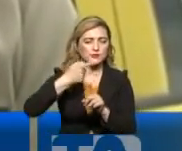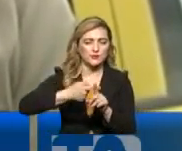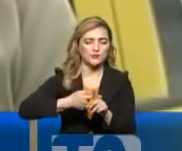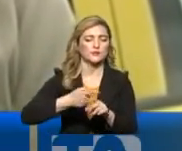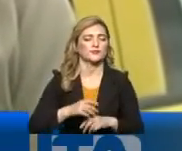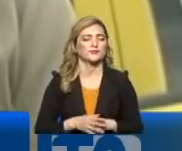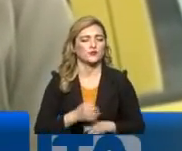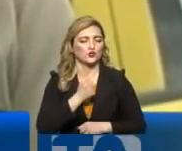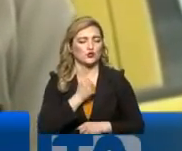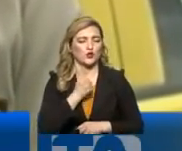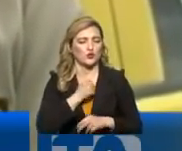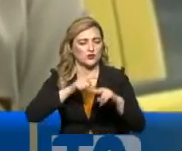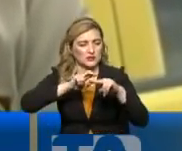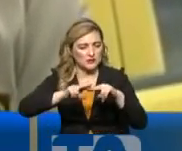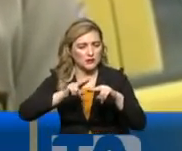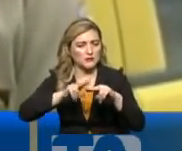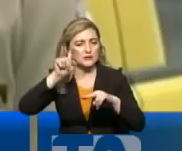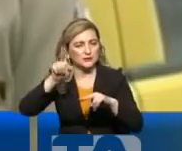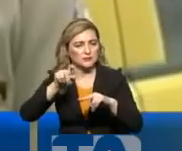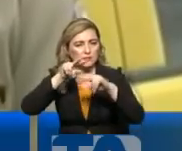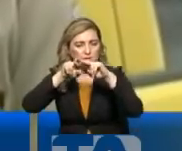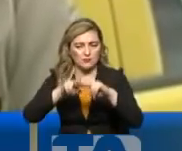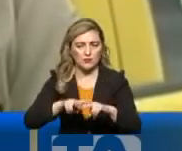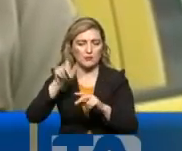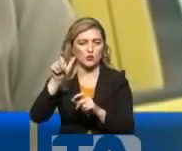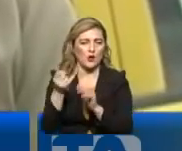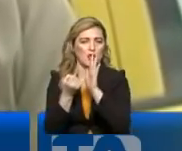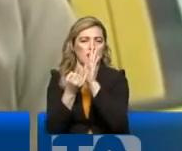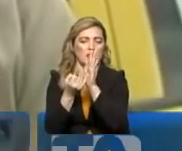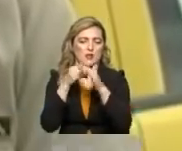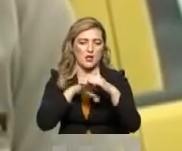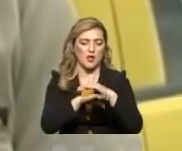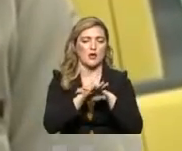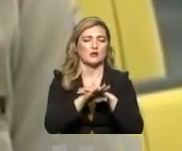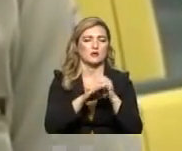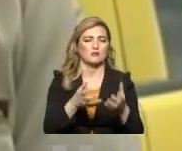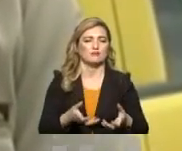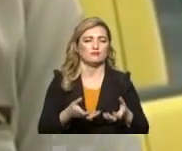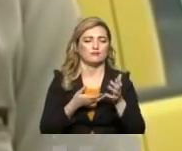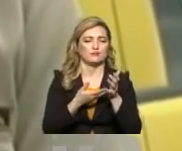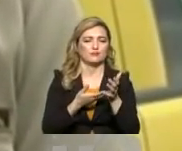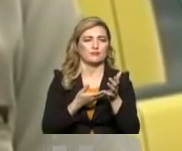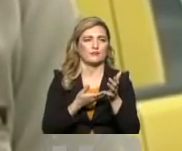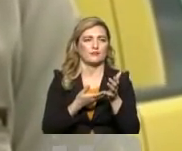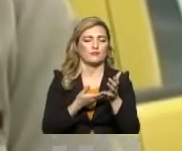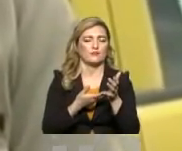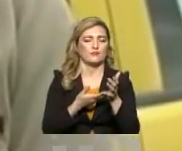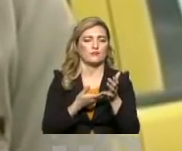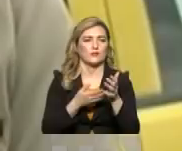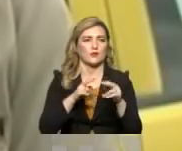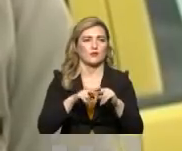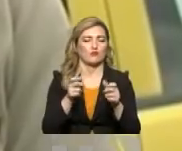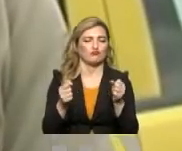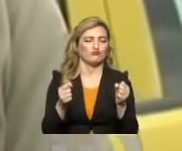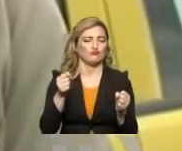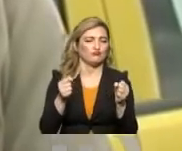ya que los dueños de los taxis verifiquen la identidad de las personas a las que entregan la custodia de sus unidades,